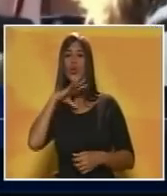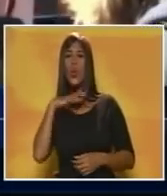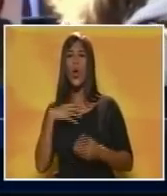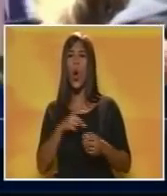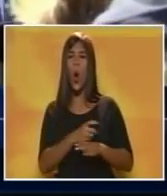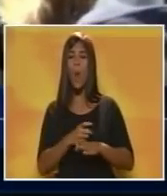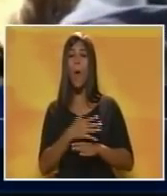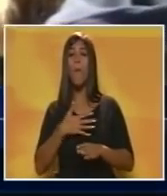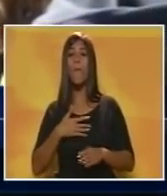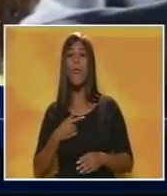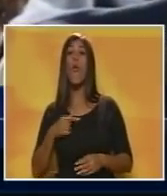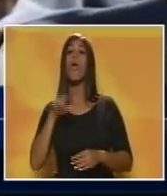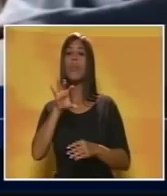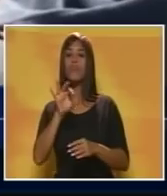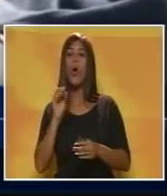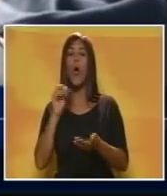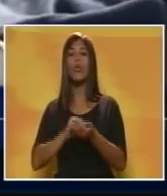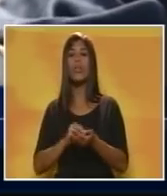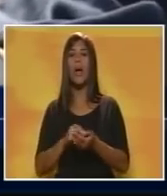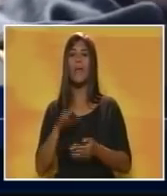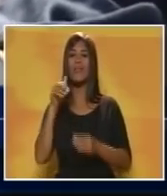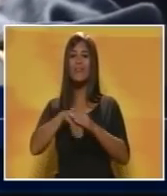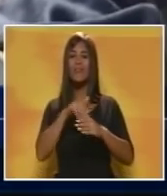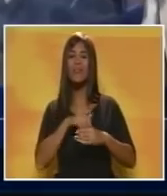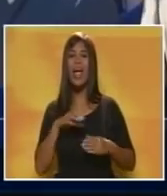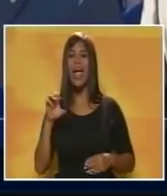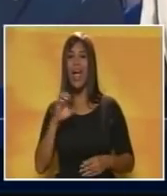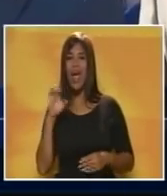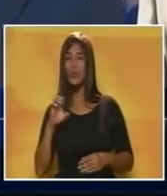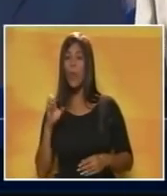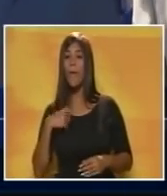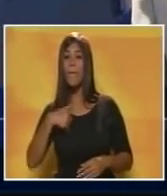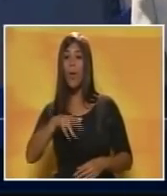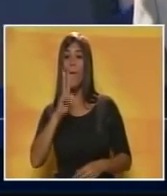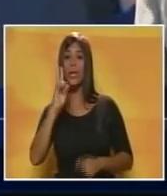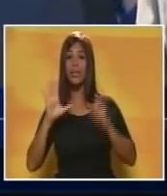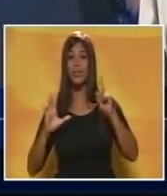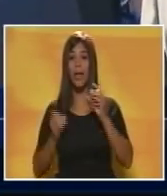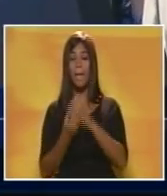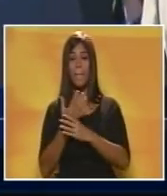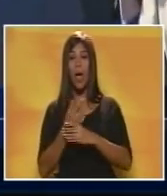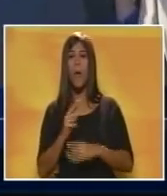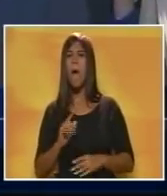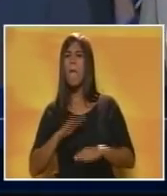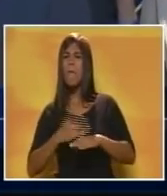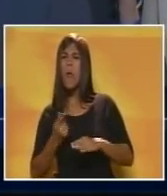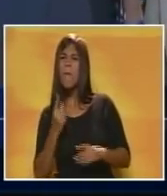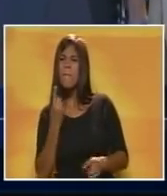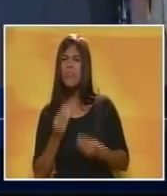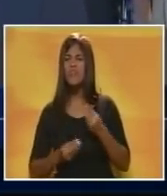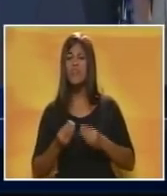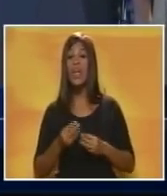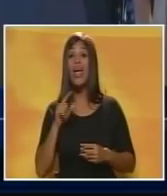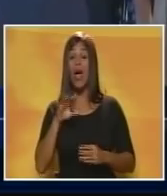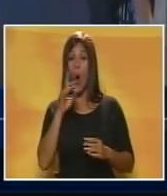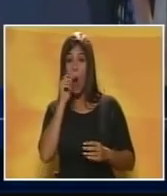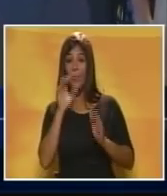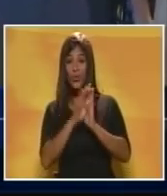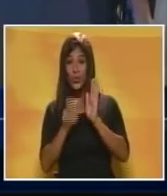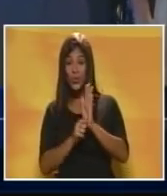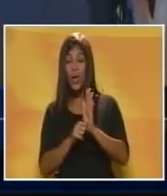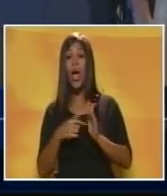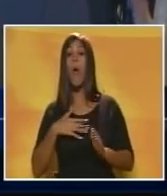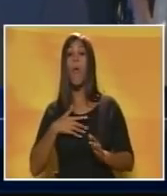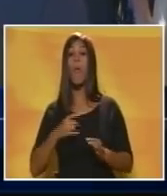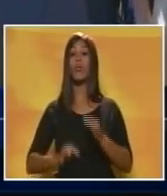sean candidatos a las elecciones europeas del próximo 26 de mayo. El principal argumento del Constitucional es que si los